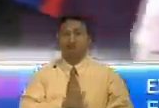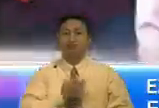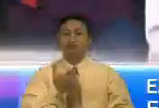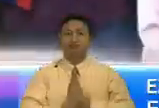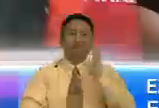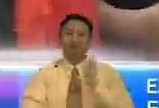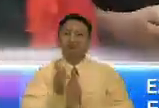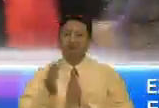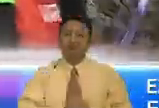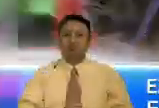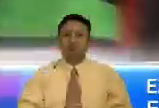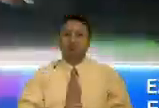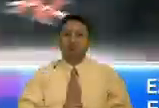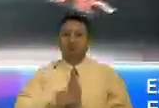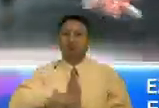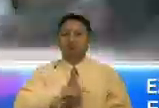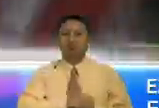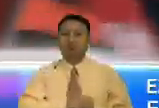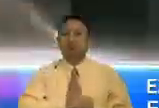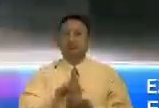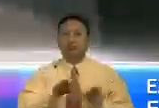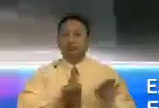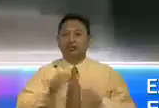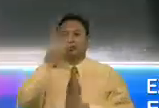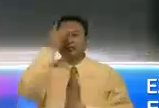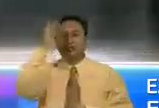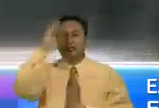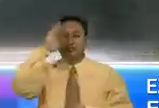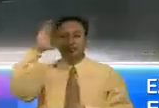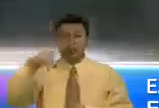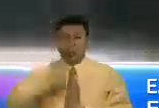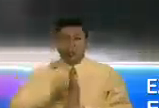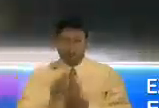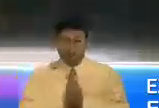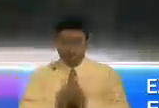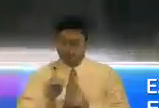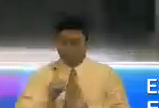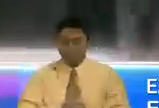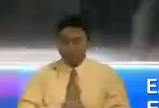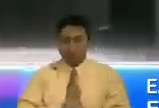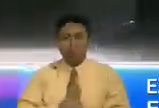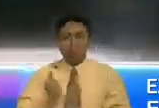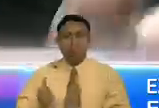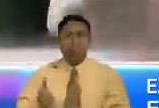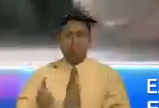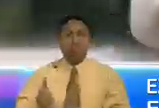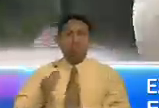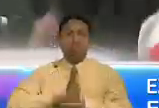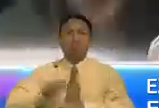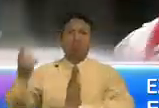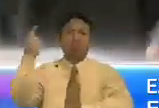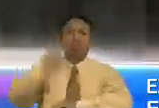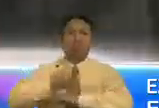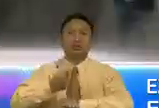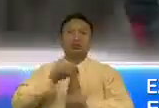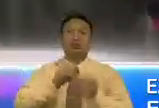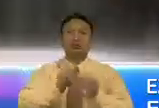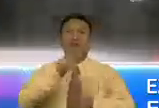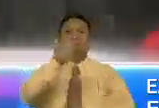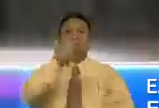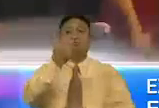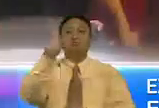llegó, justificando el resguardo policial, que ella no lo solicitó, sino que es dando cumplimiento al decreto ejecutivo